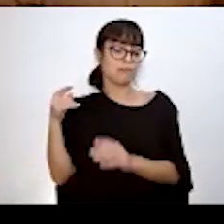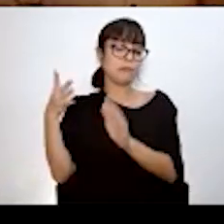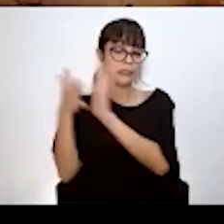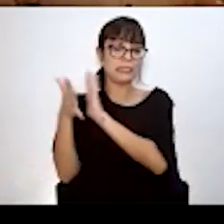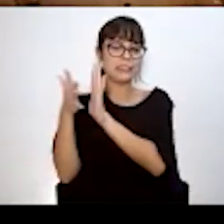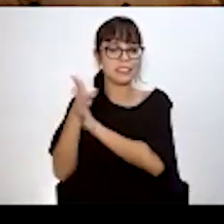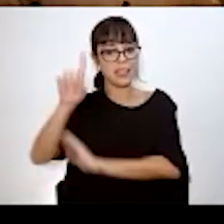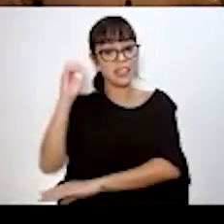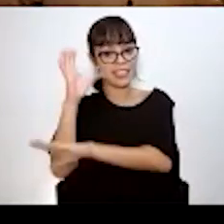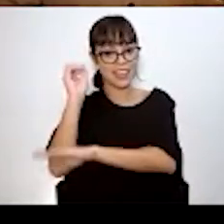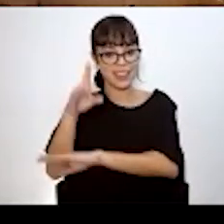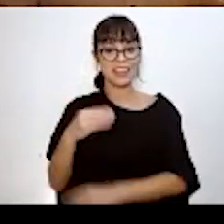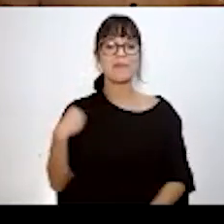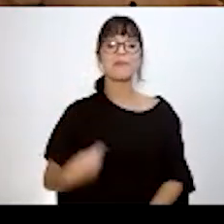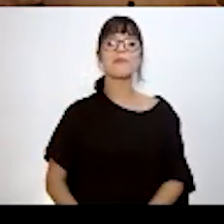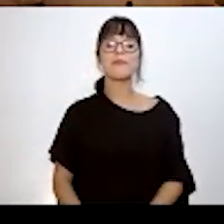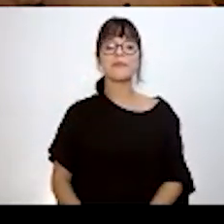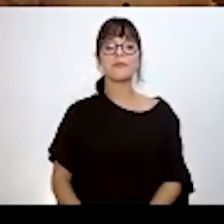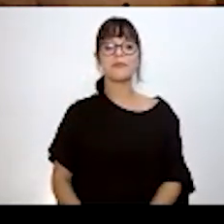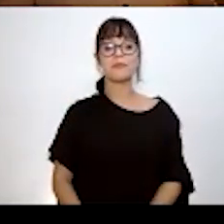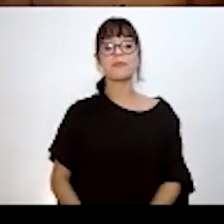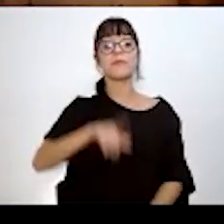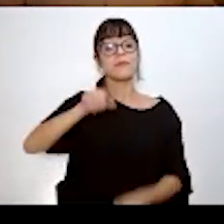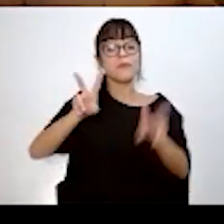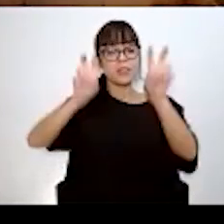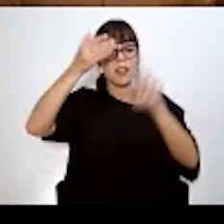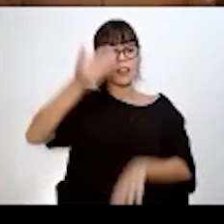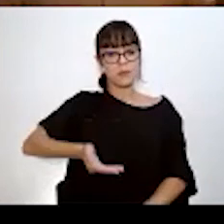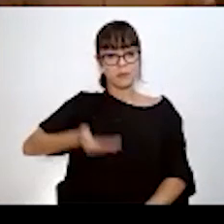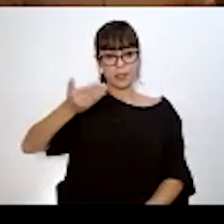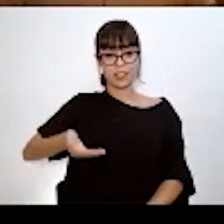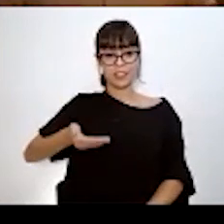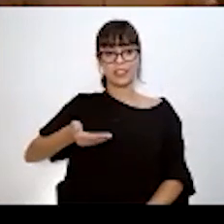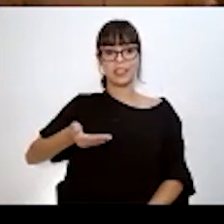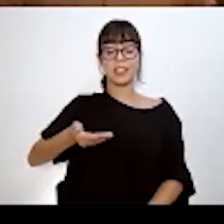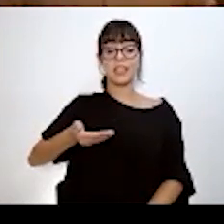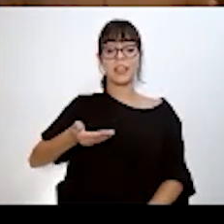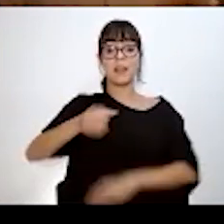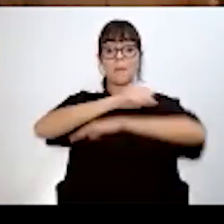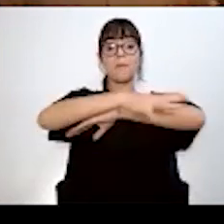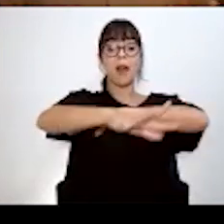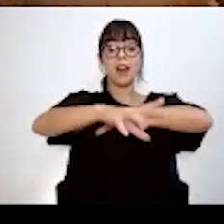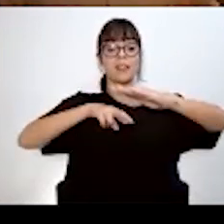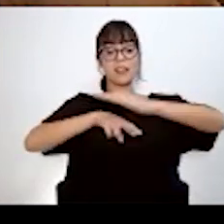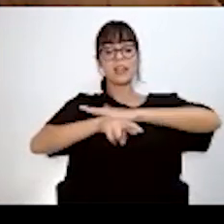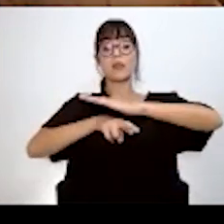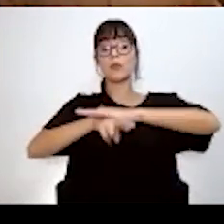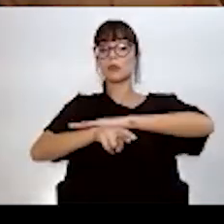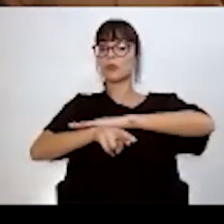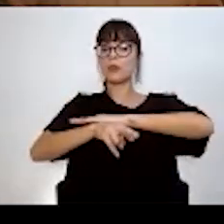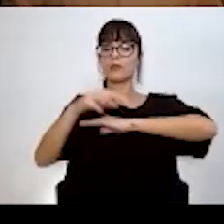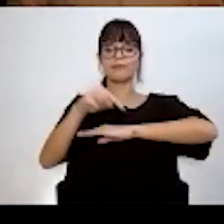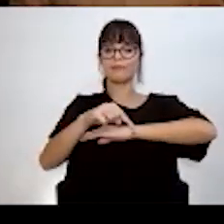Y aparece otra cuestión también que es muy significativa. La explotación de los recursos marinos no alcanza un grado